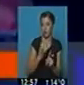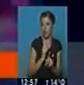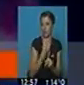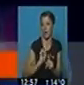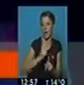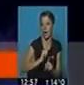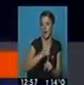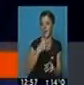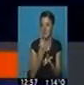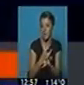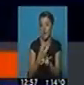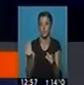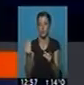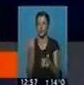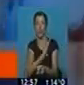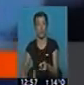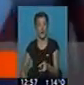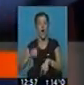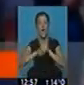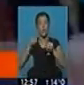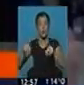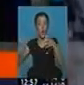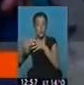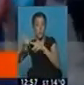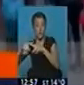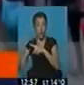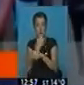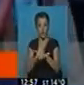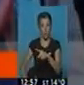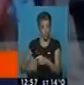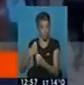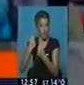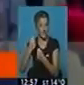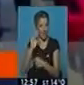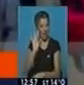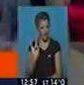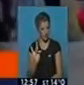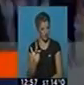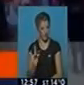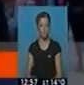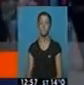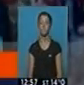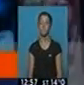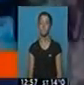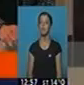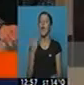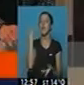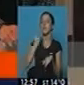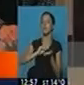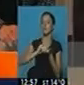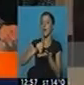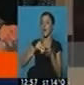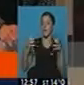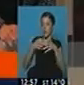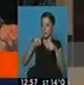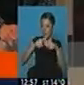gobernar con oposición. De hecho, alguna vez una diputada chavista había dicho, sería lindo que si pudiera no haber oposición, pero